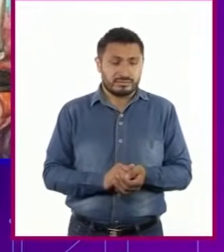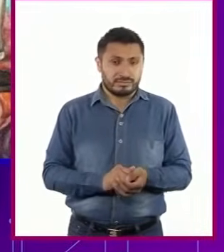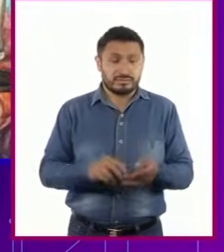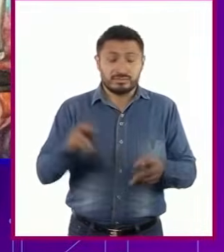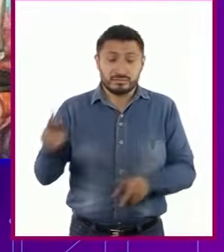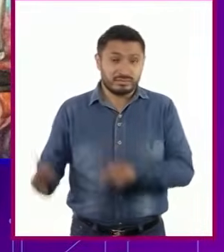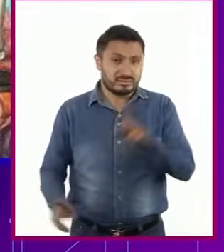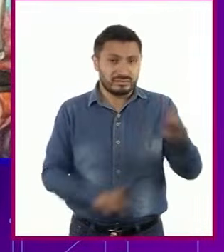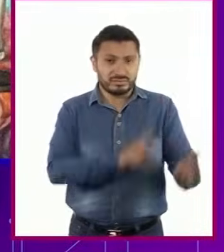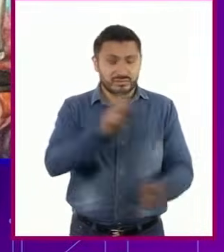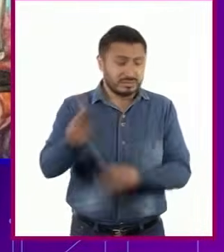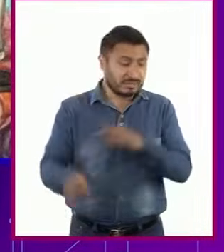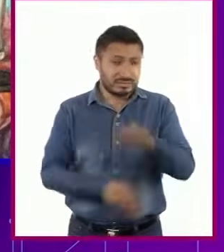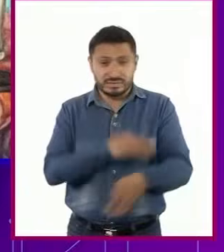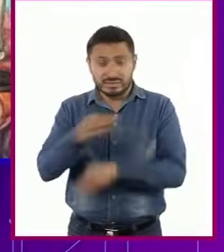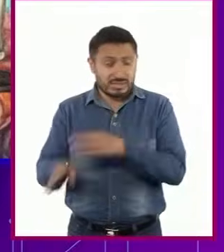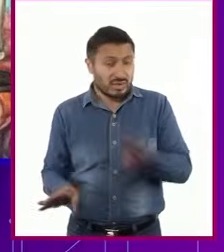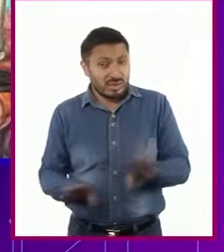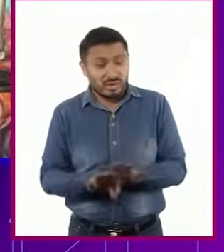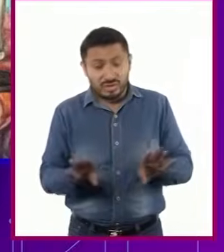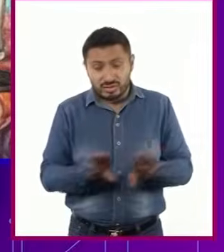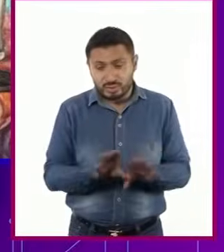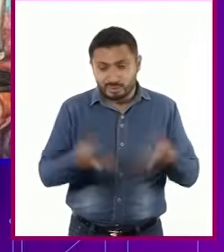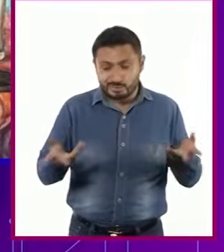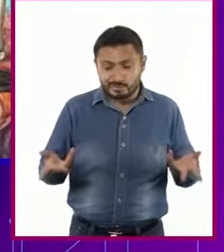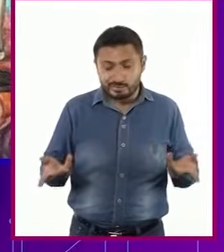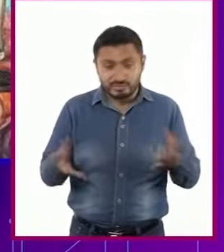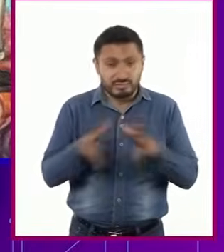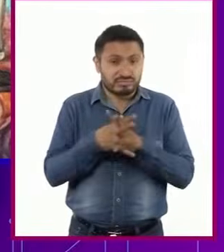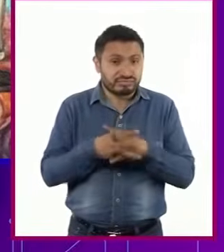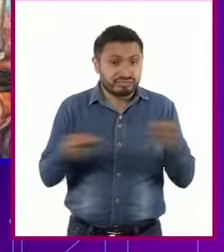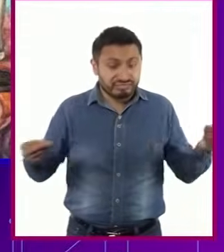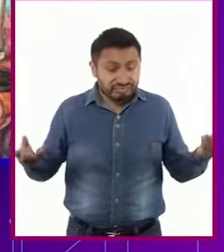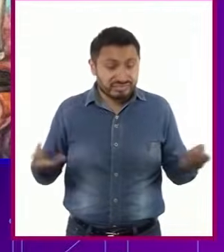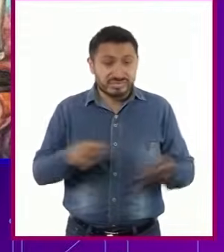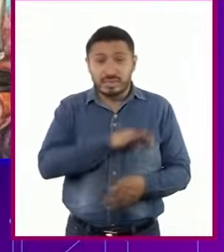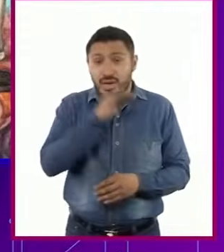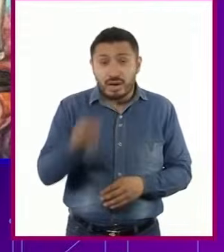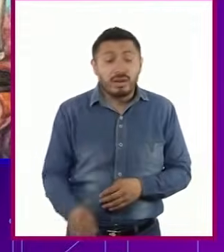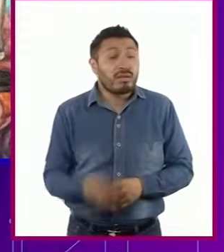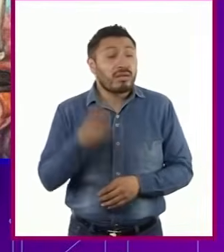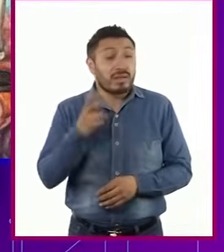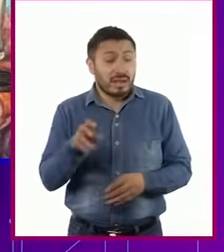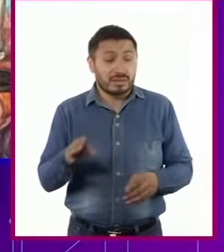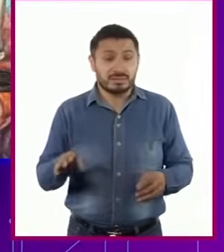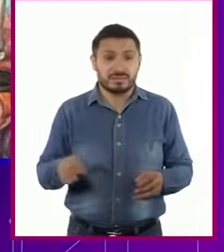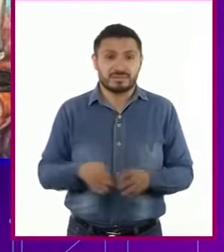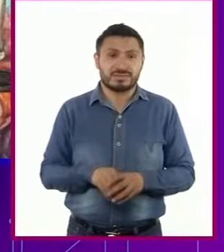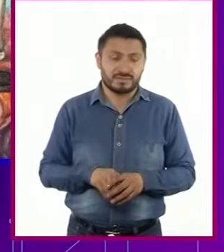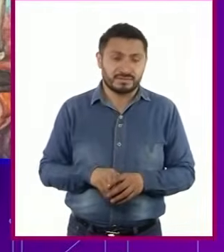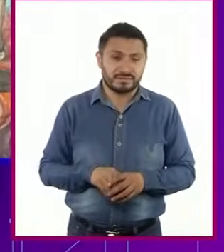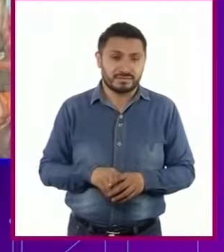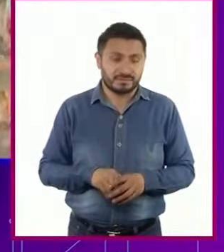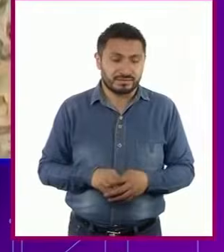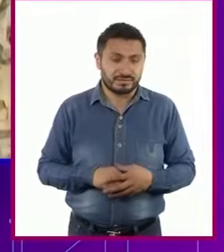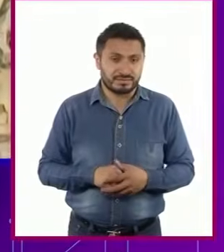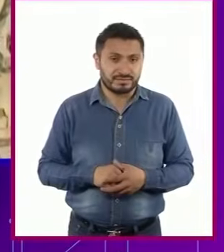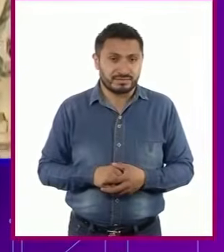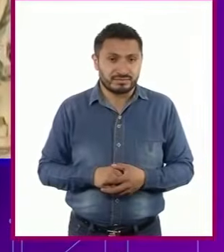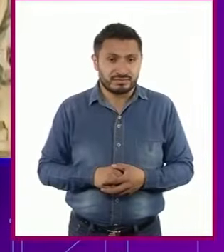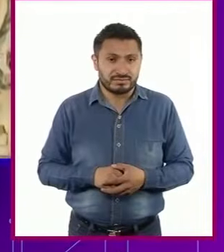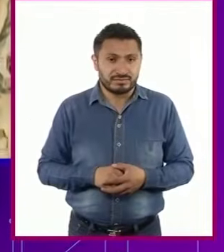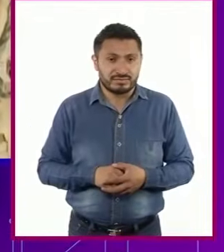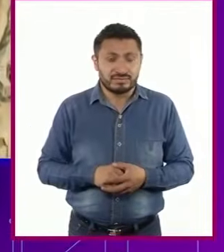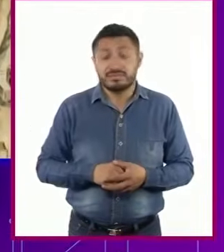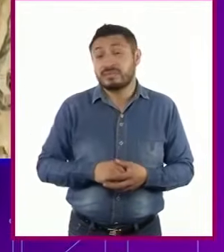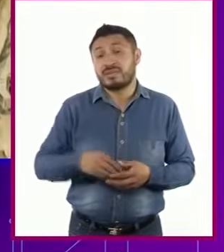poblados enteros llegaron a acabarse a raíz de esta pérdida demográfica. A partir